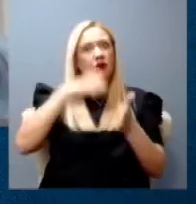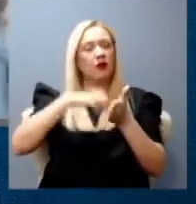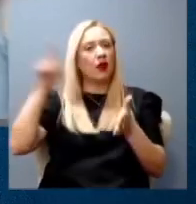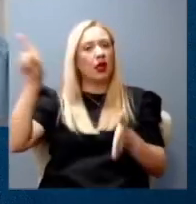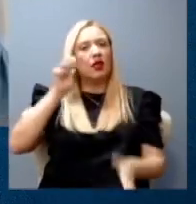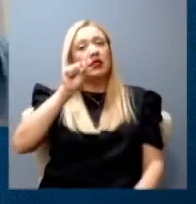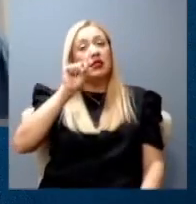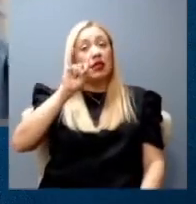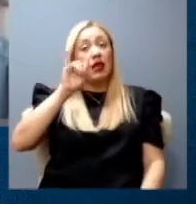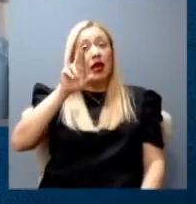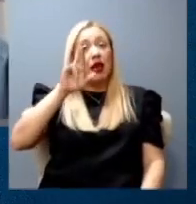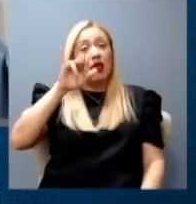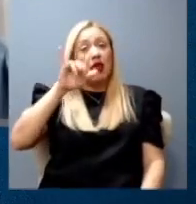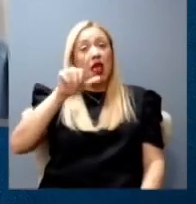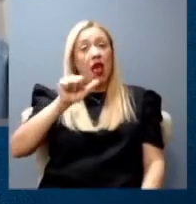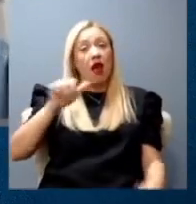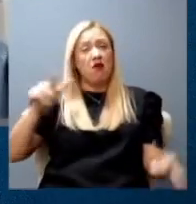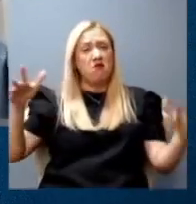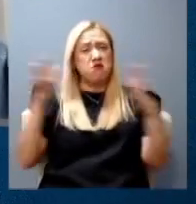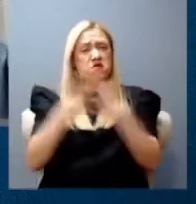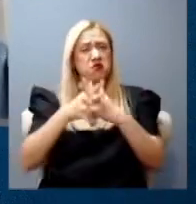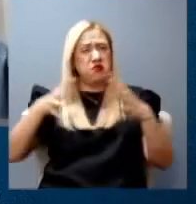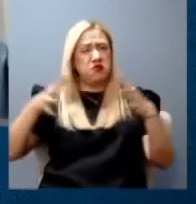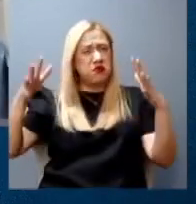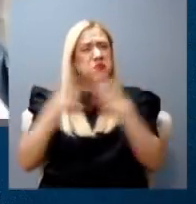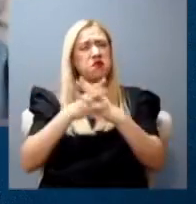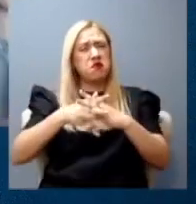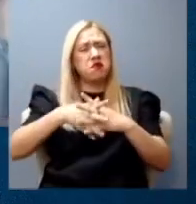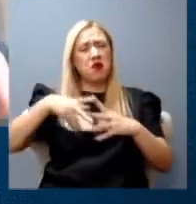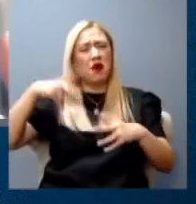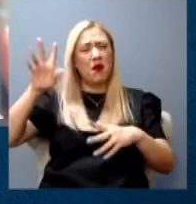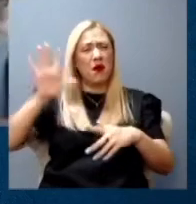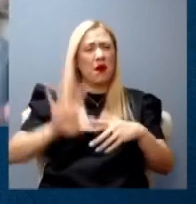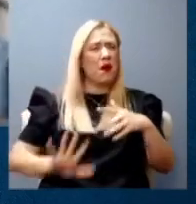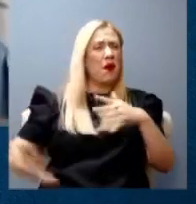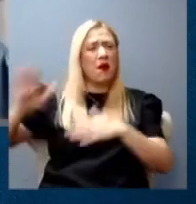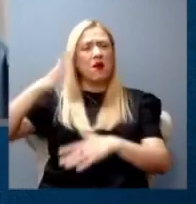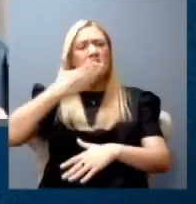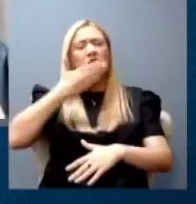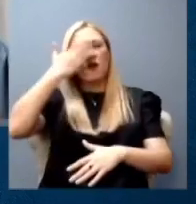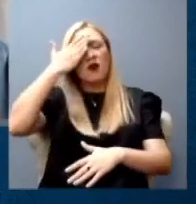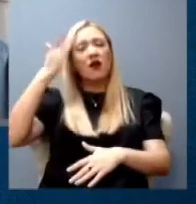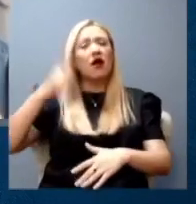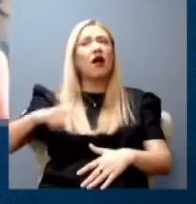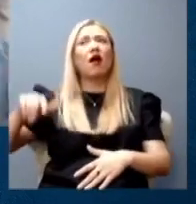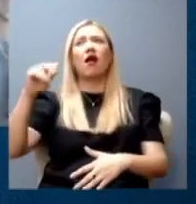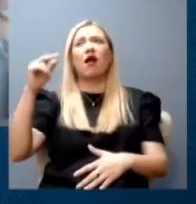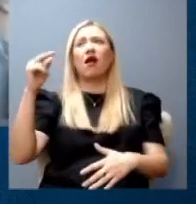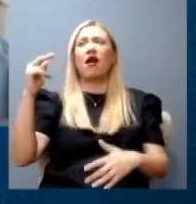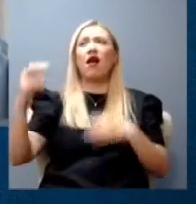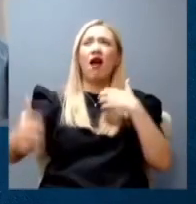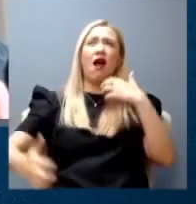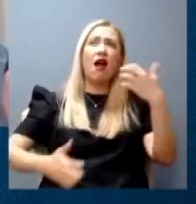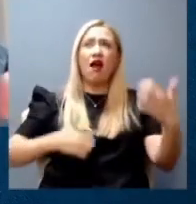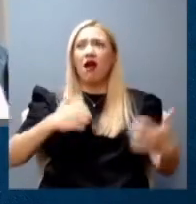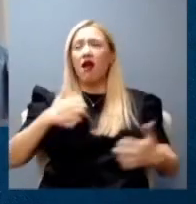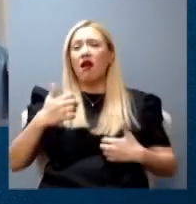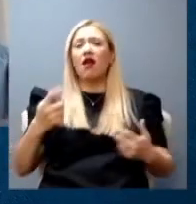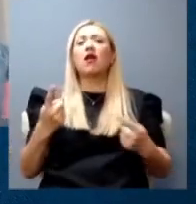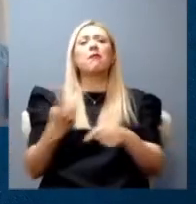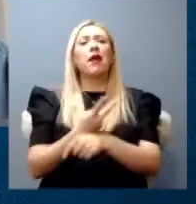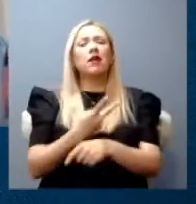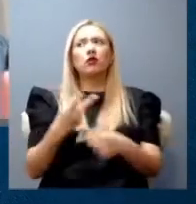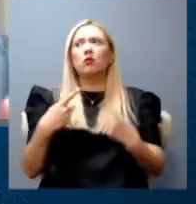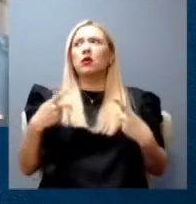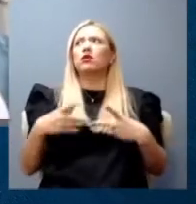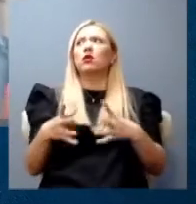hoy existe una demanda muy importante de organizaciones de víctimas por conocer la verdad de qué ha pasado con las personas